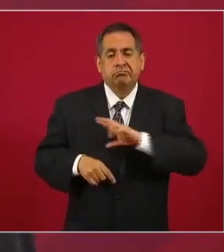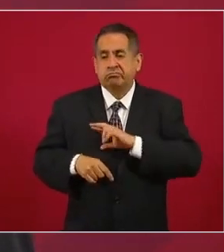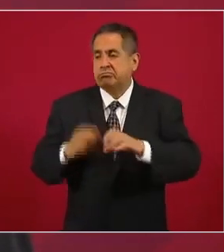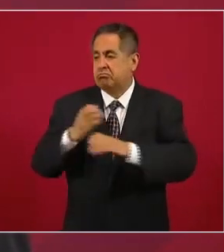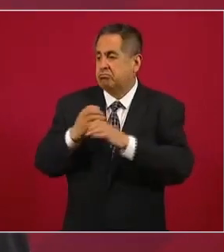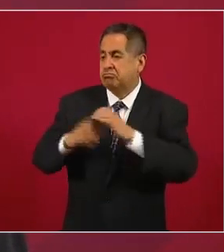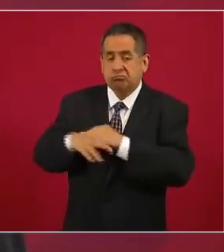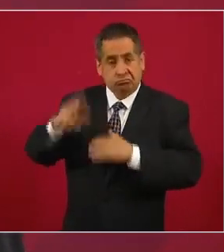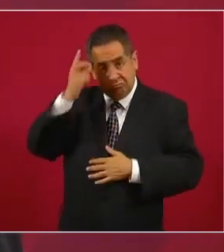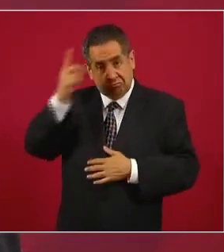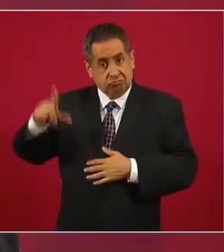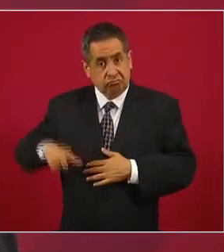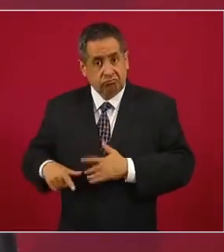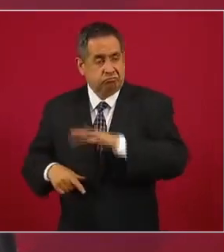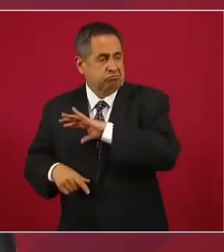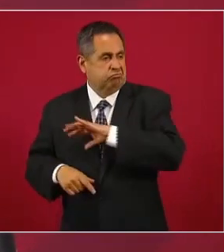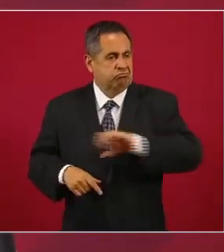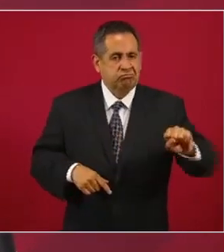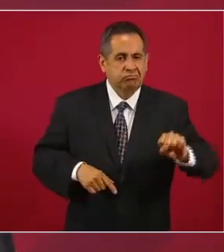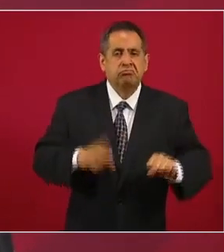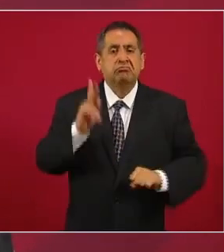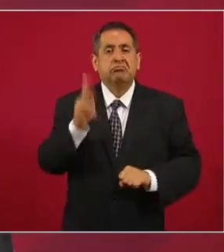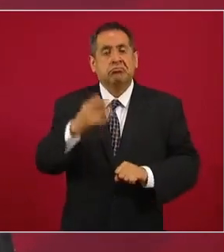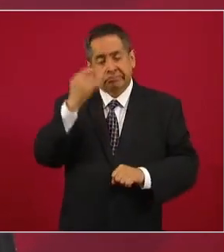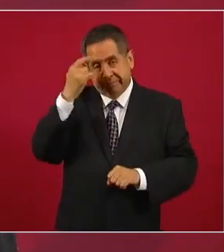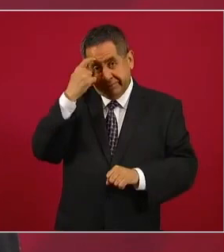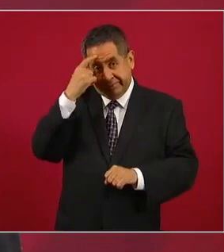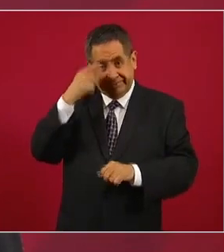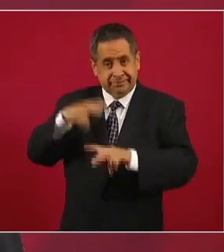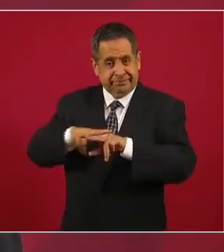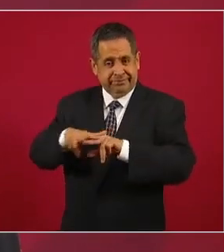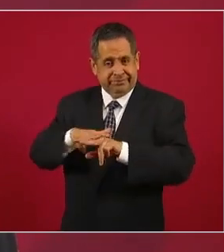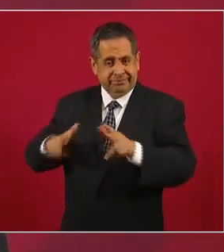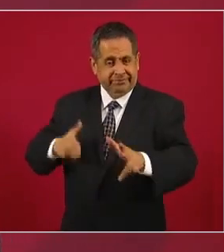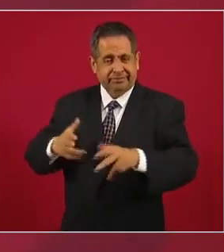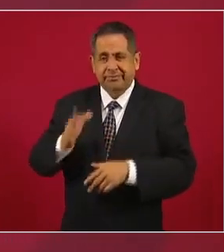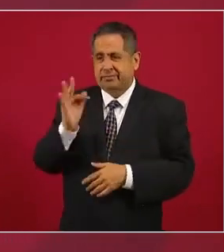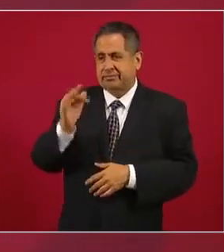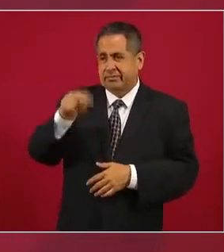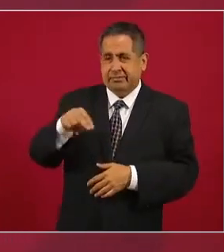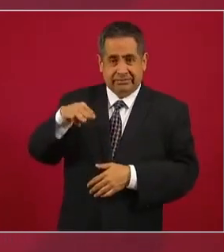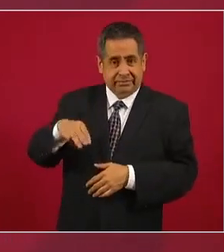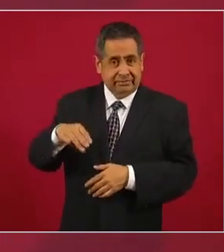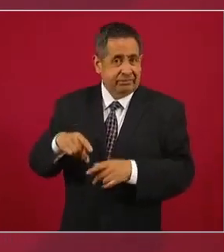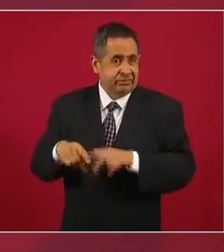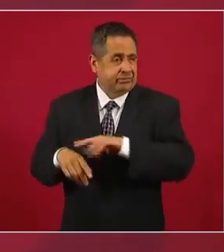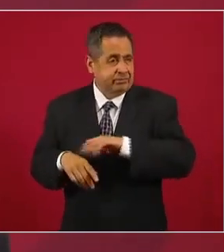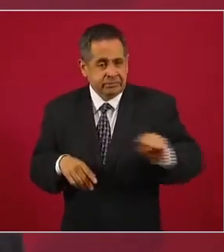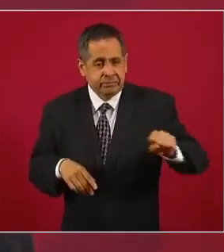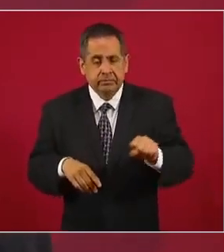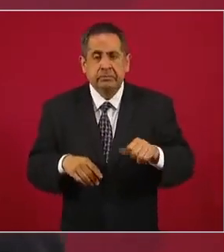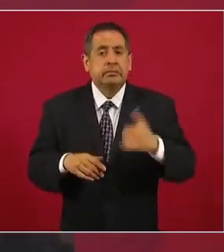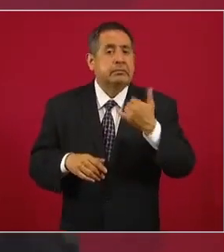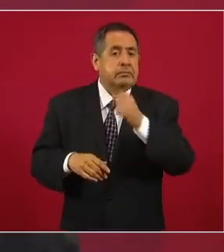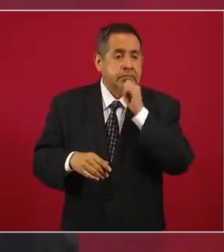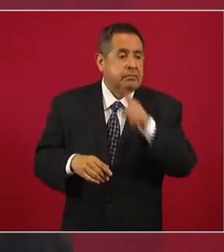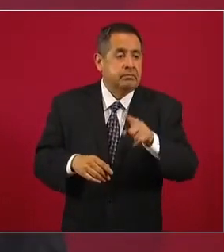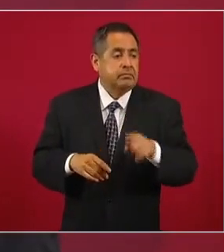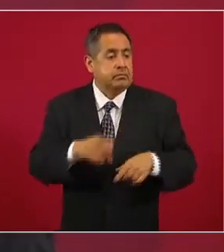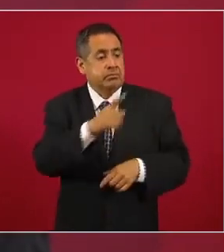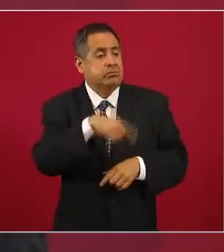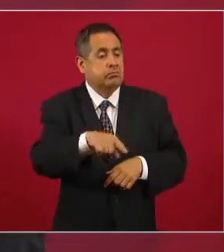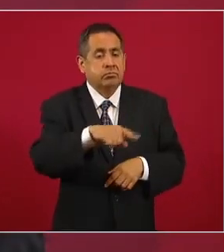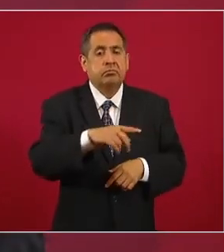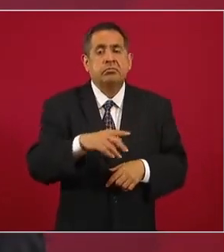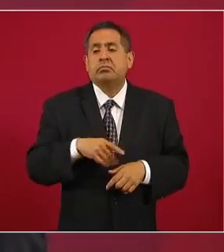bienes nacionales como los ferrocarriles, pero además adjudicó al conjunto de